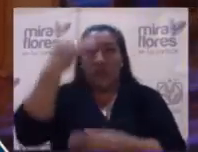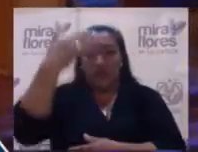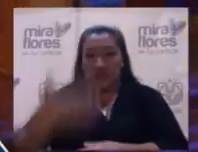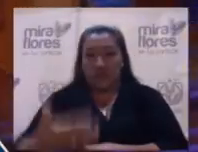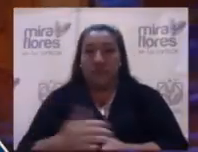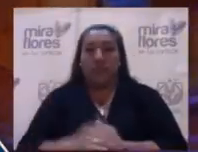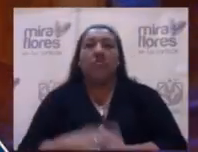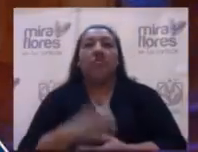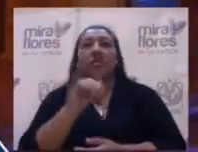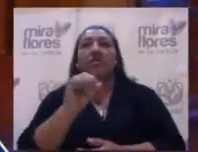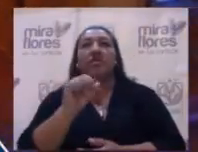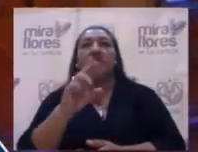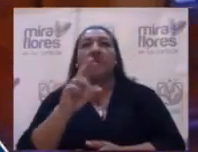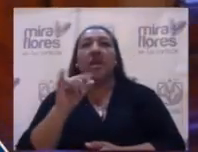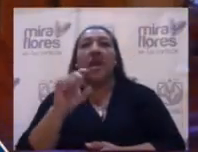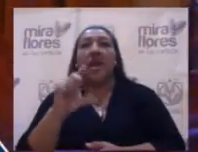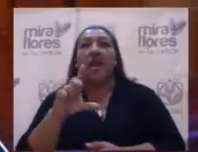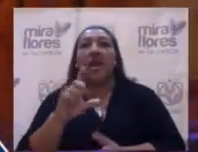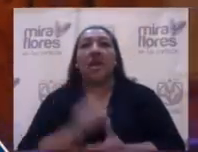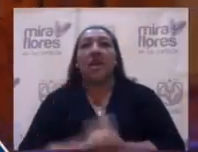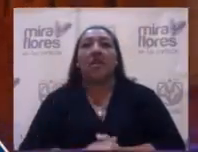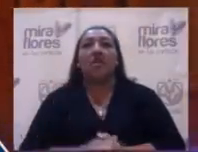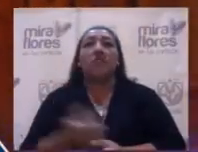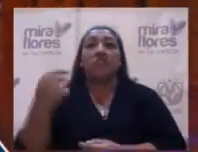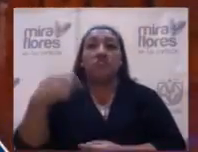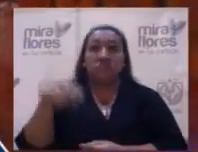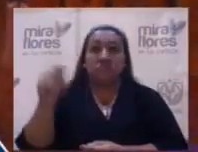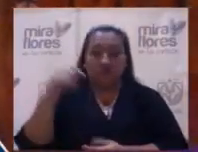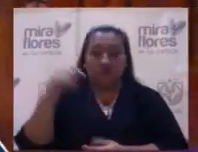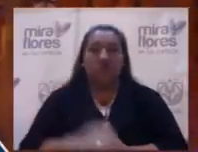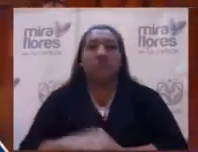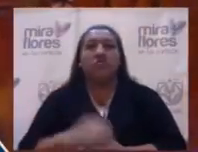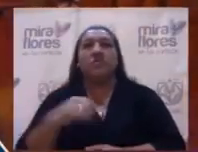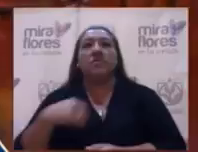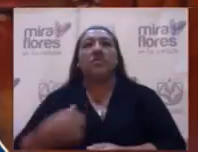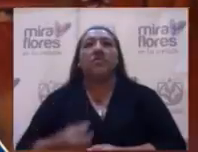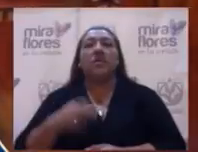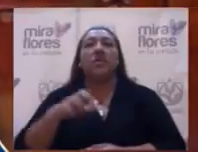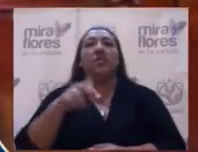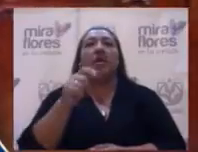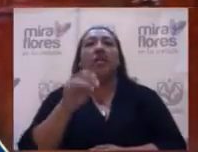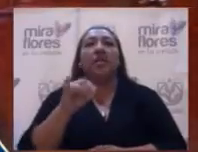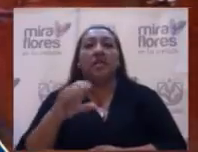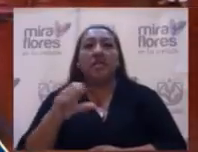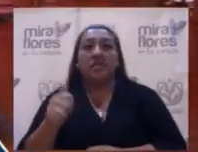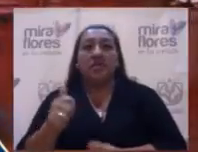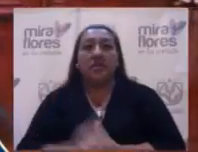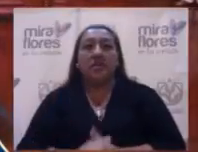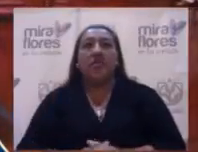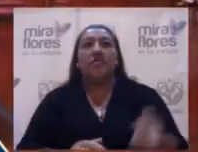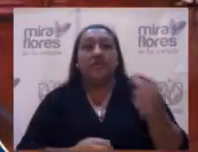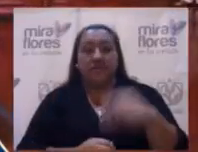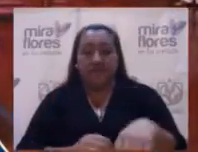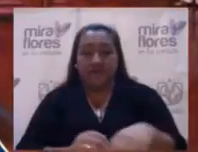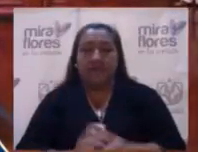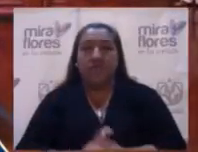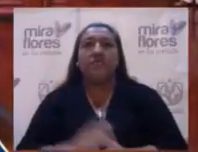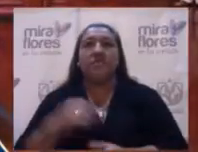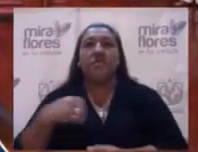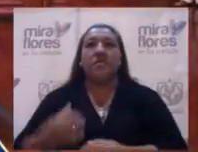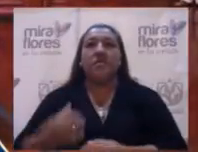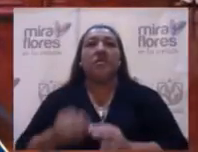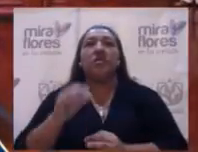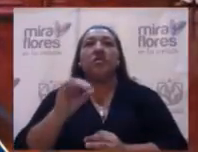Señor Israel Orlando Acuña Wong-Coquis. Señora Patricia María del Río Jiménez de Olavide.